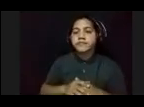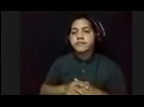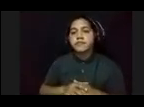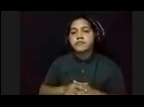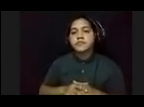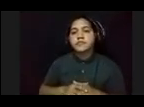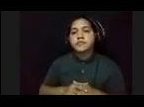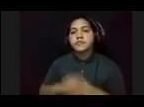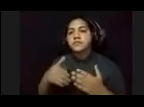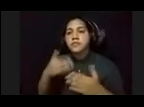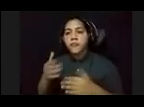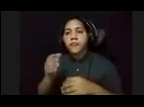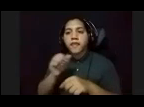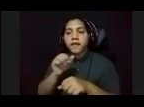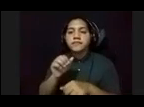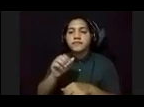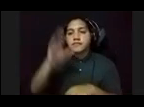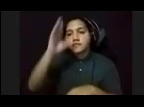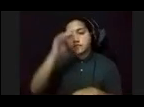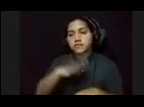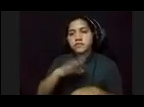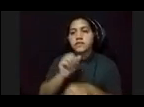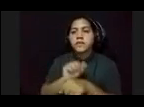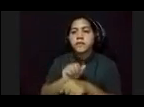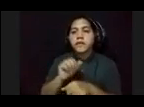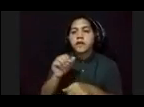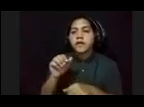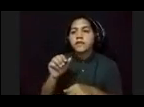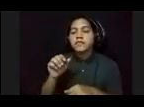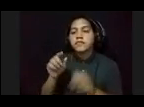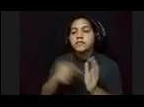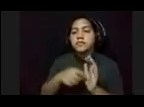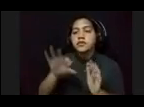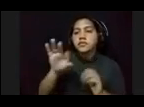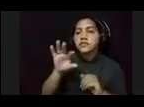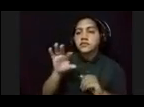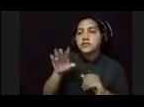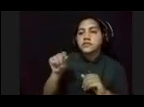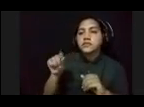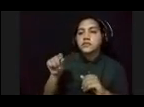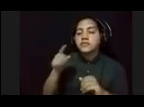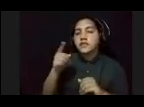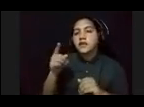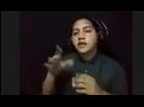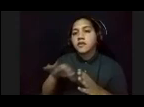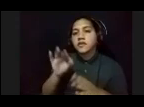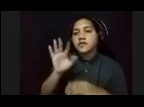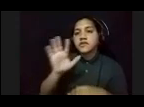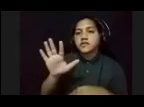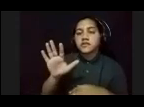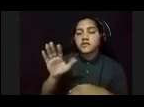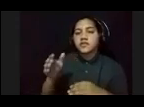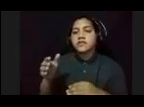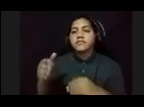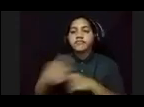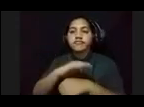los hombres que vivían en La Perla para 1920, como son, encontré 5 albañiles, 5